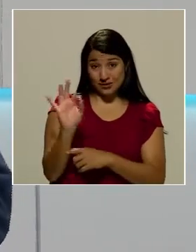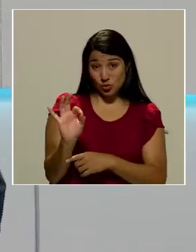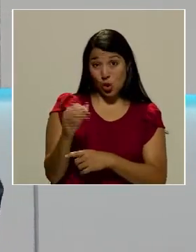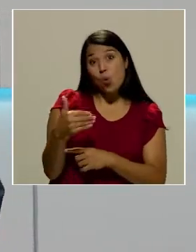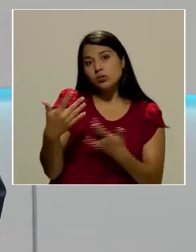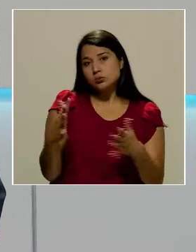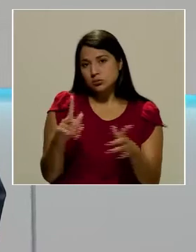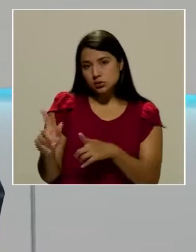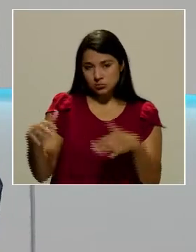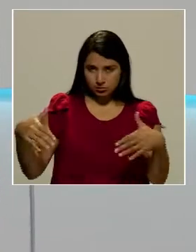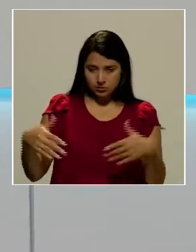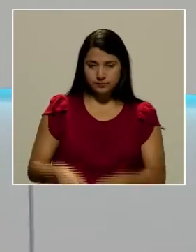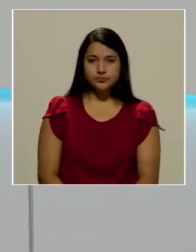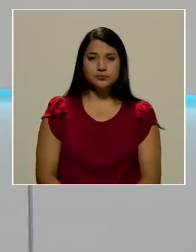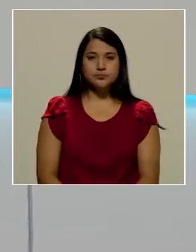estén listas.